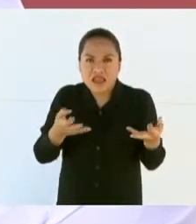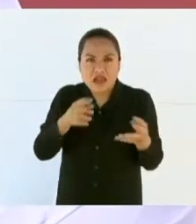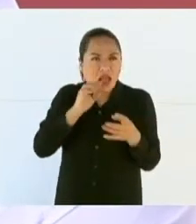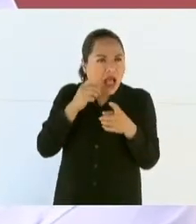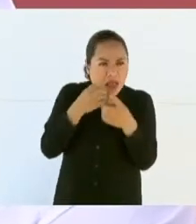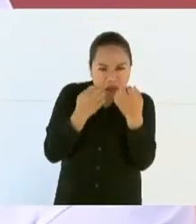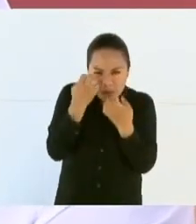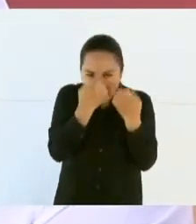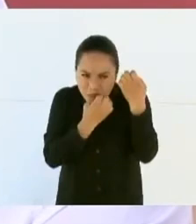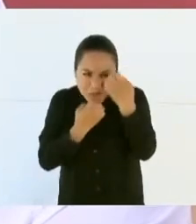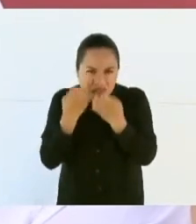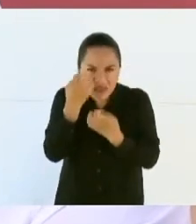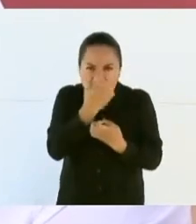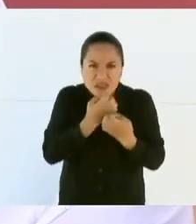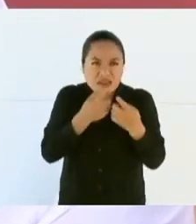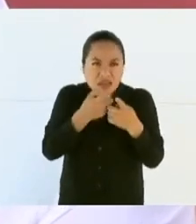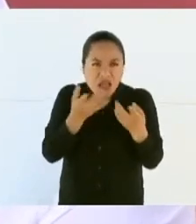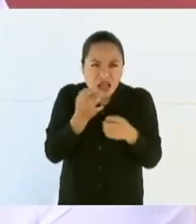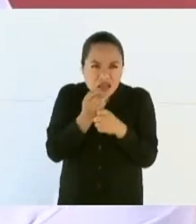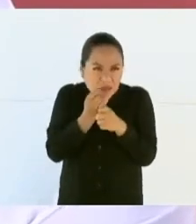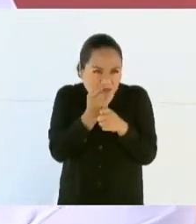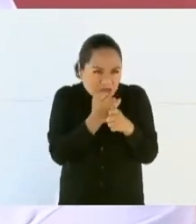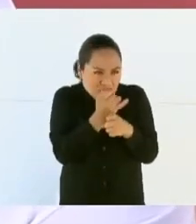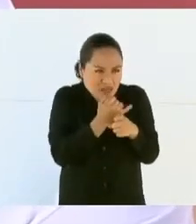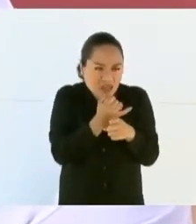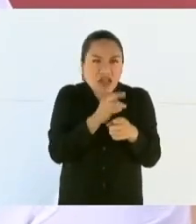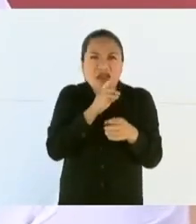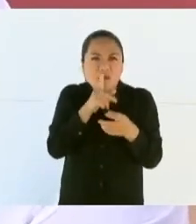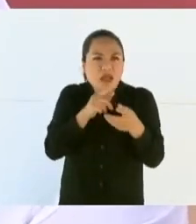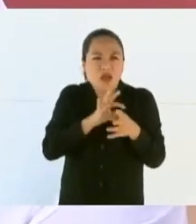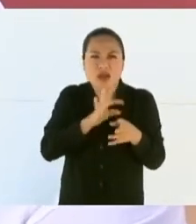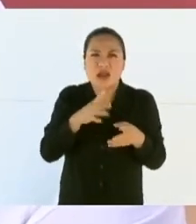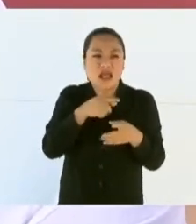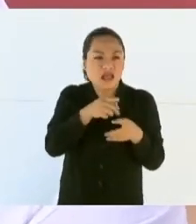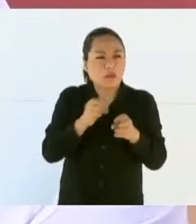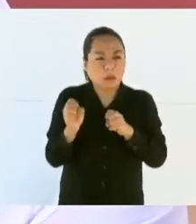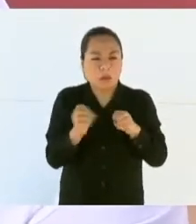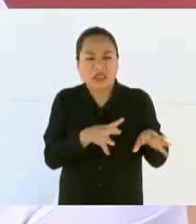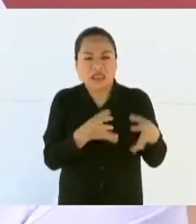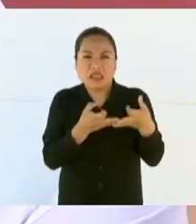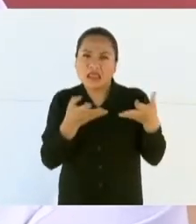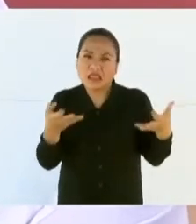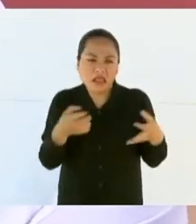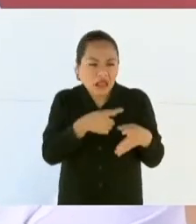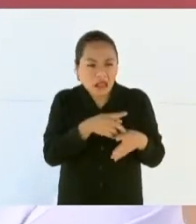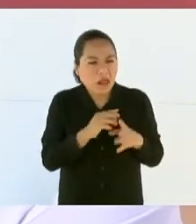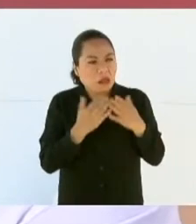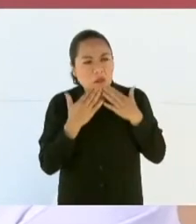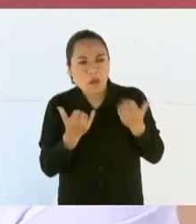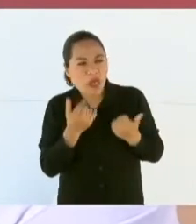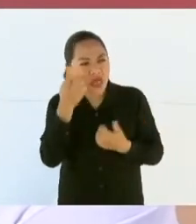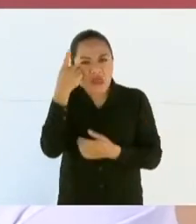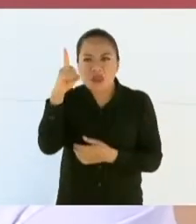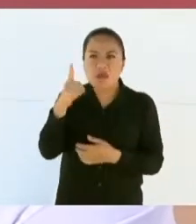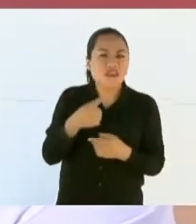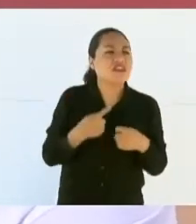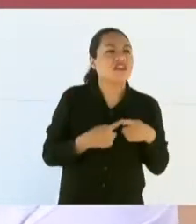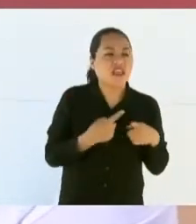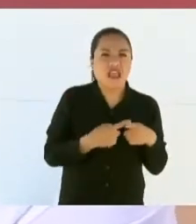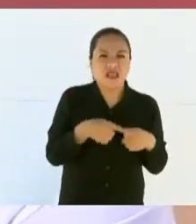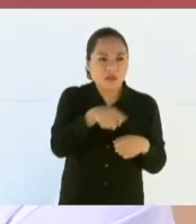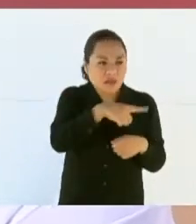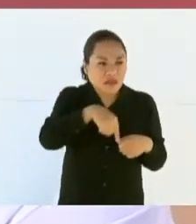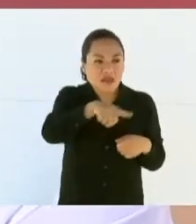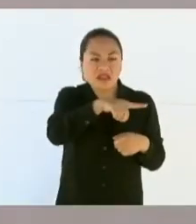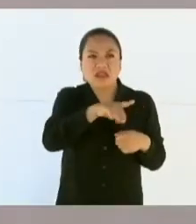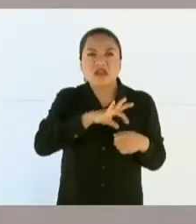topográficos de grandes extensiones que se consideraban terrenos baldíos. Se le entregaba